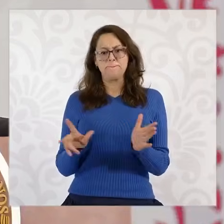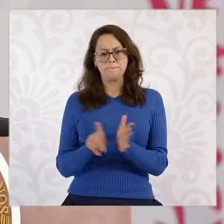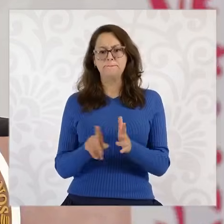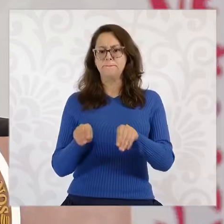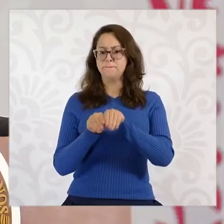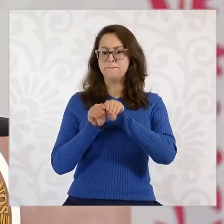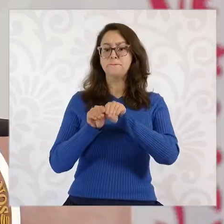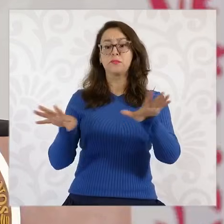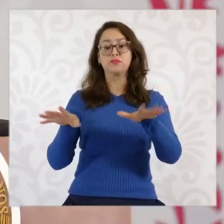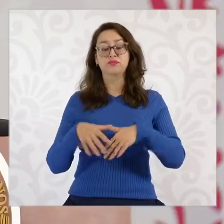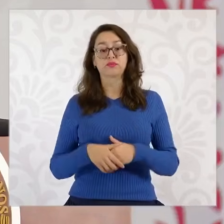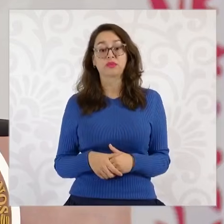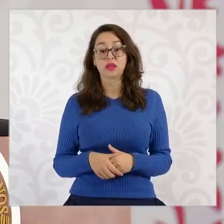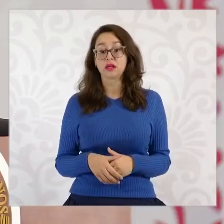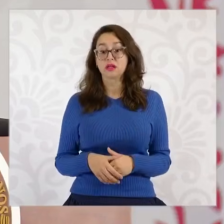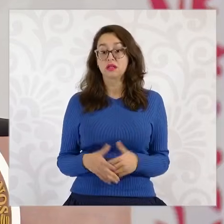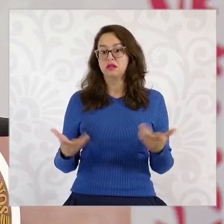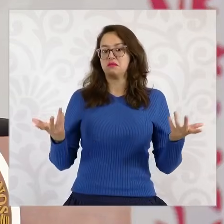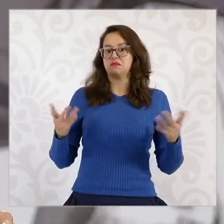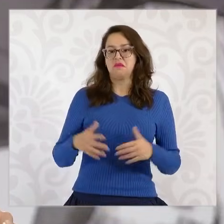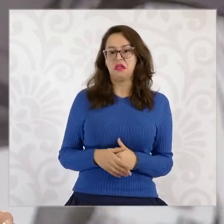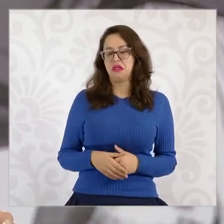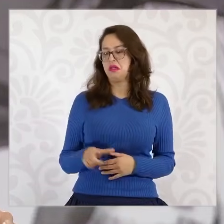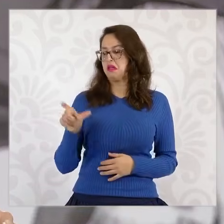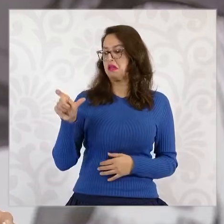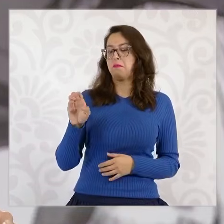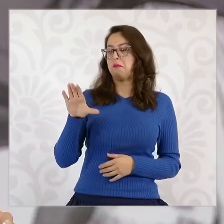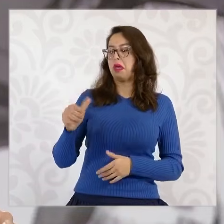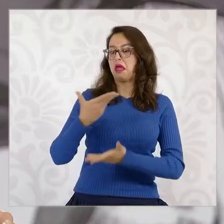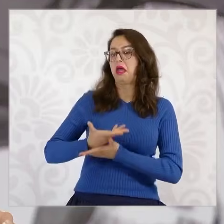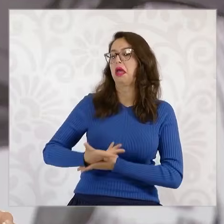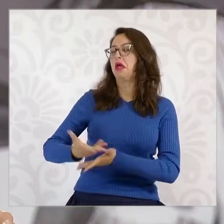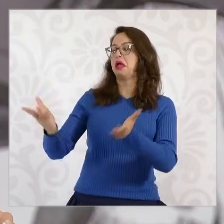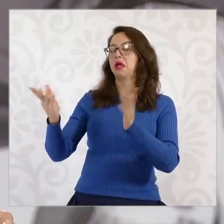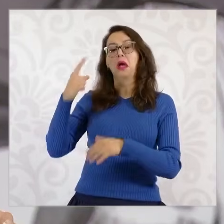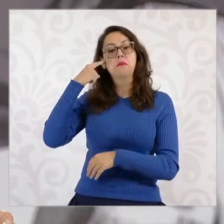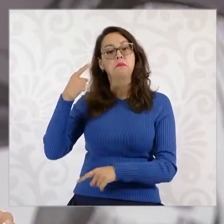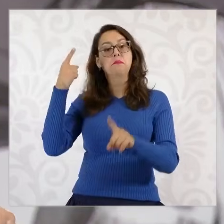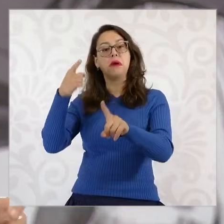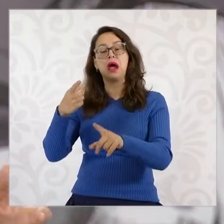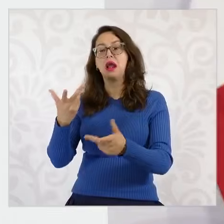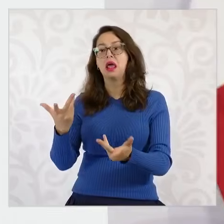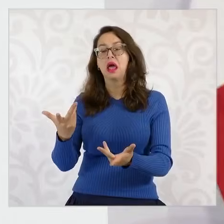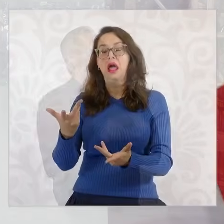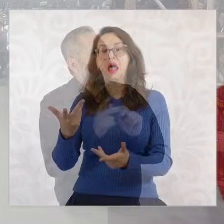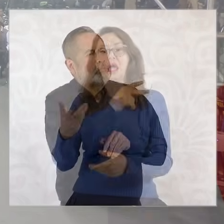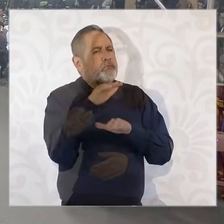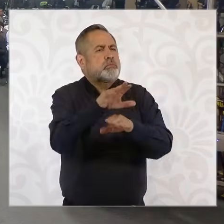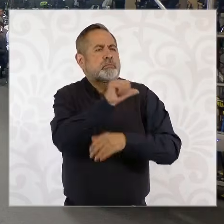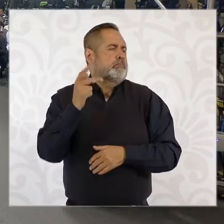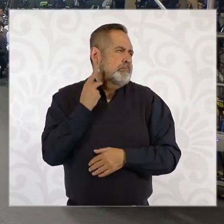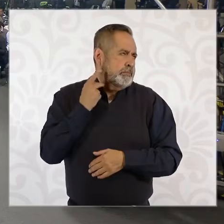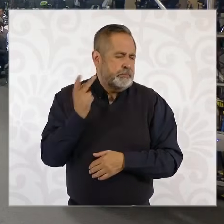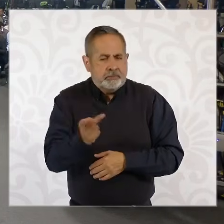cuál, que dicen, ay, es que se están gastando en cosas que no son para educación las becas. ¿Cómo en qué? Como en alimentación.